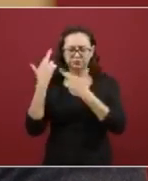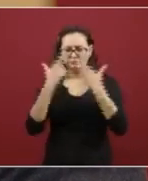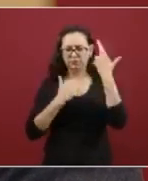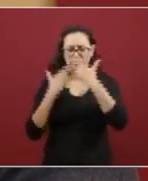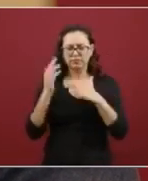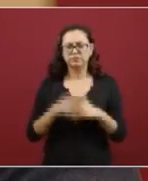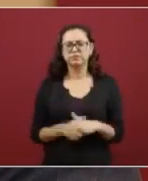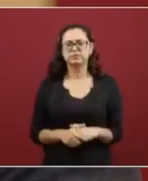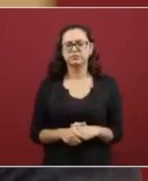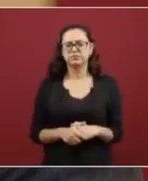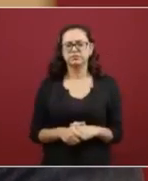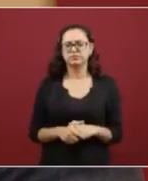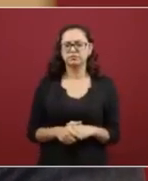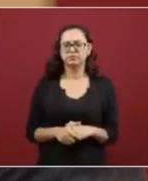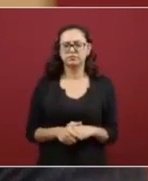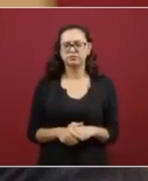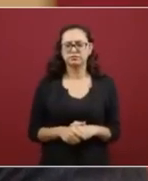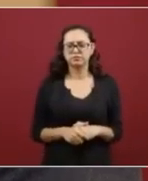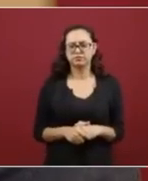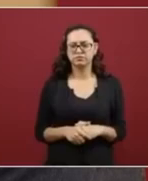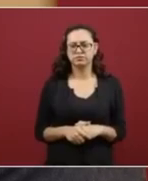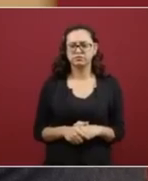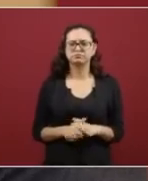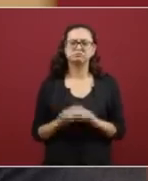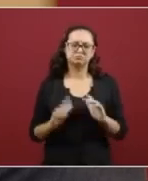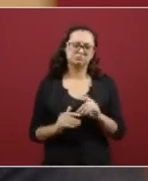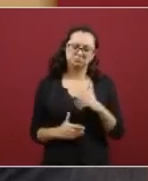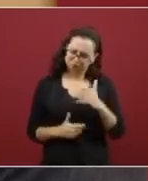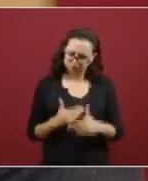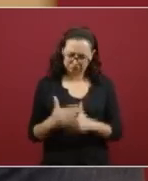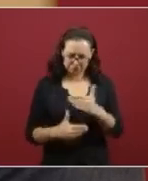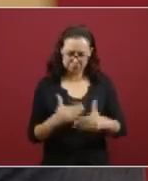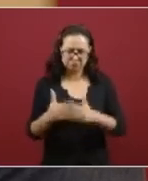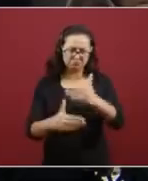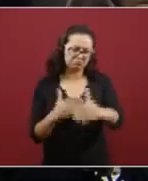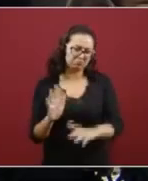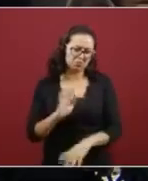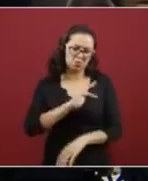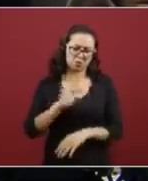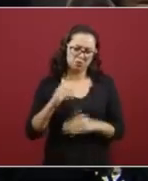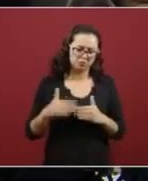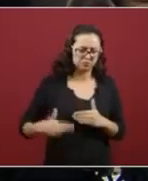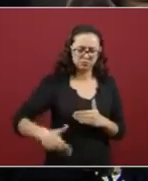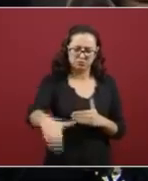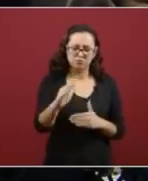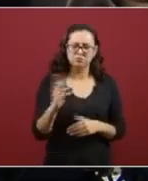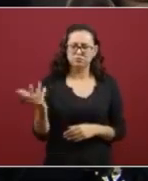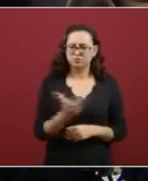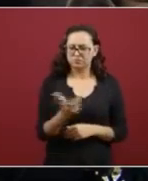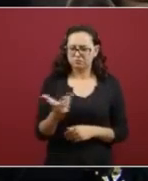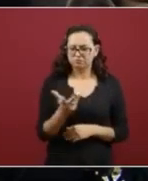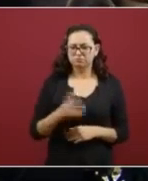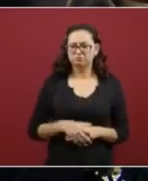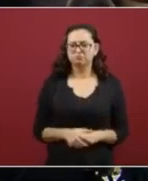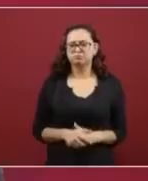y vamos a proceder en lo que podamos, también con toda claridad,